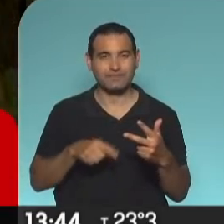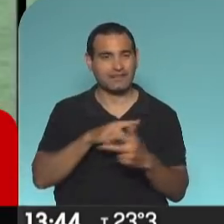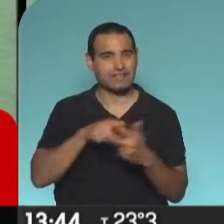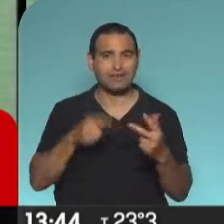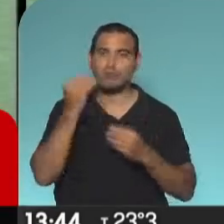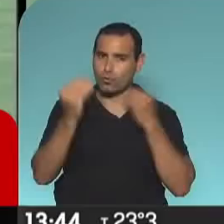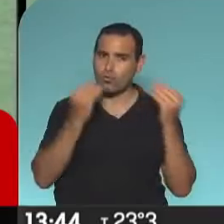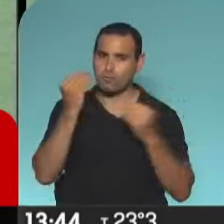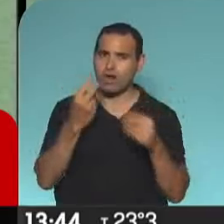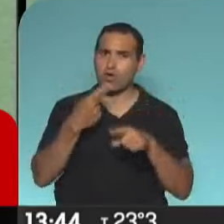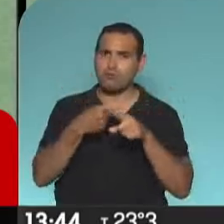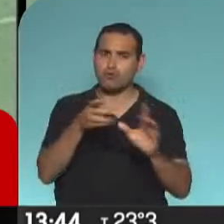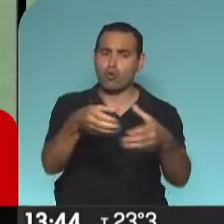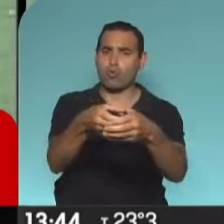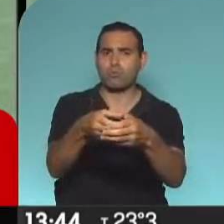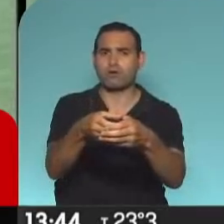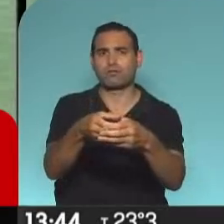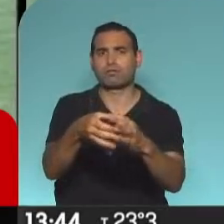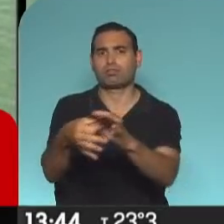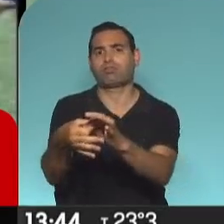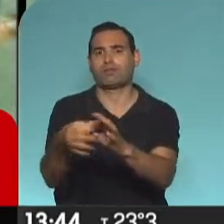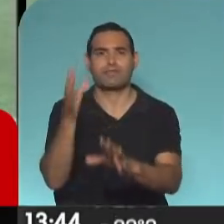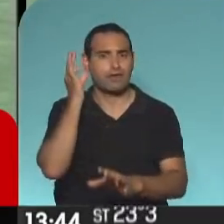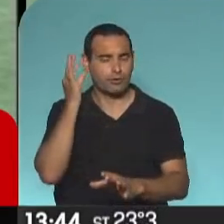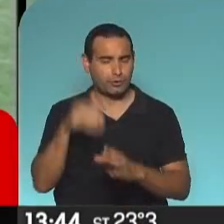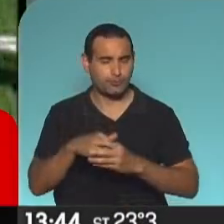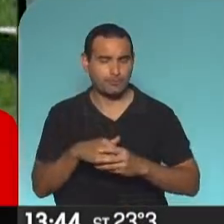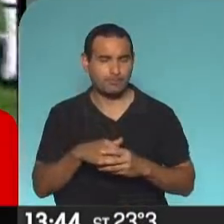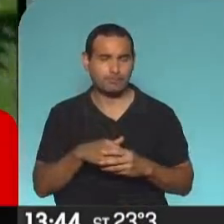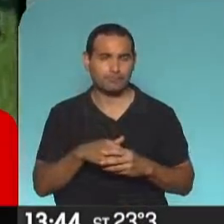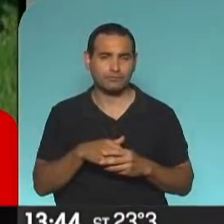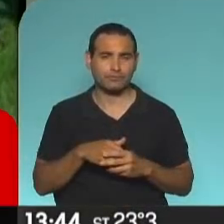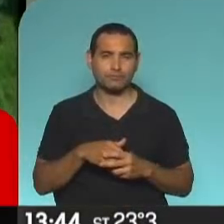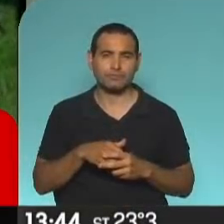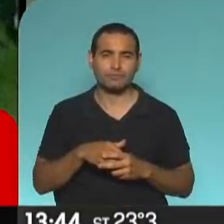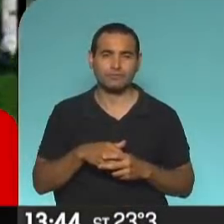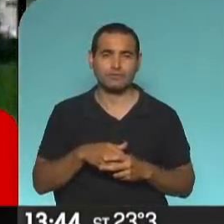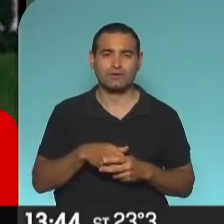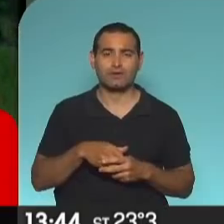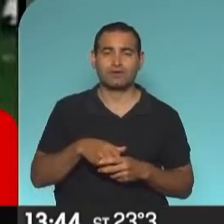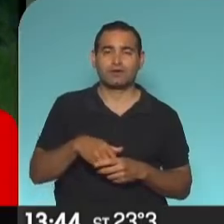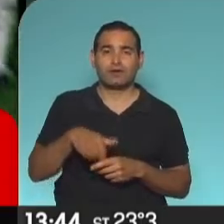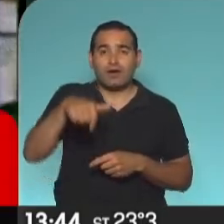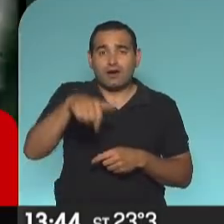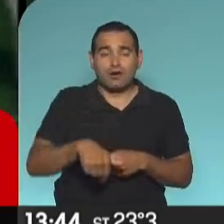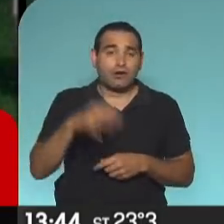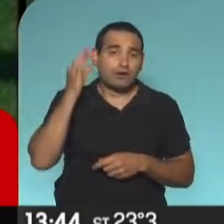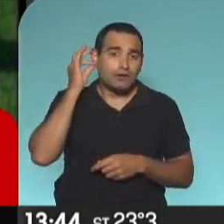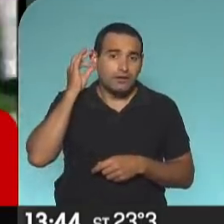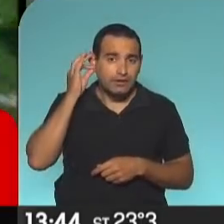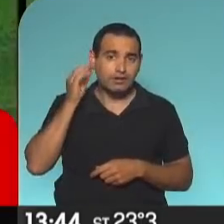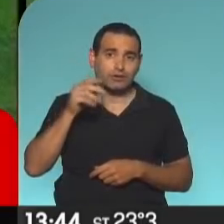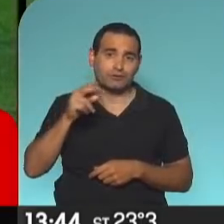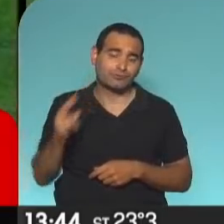estaban preocupadas por esta situación, ¿no? Hoy, por supuesto que es una anécdota, se murió el más grande de todos, se murió el